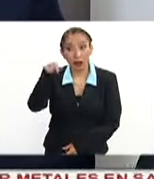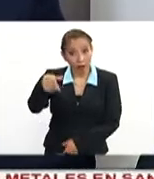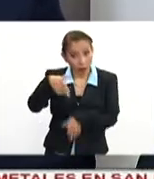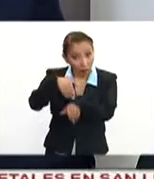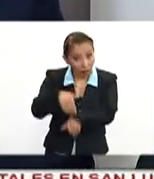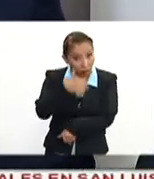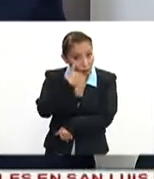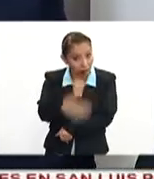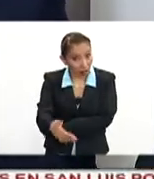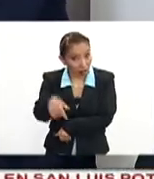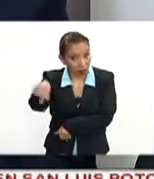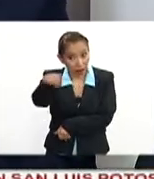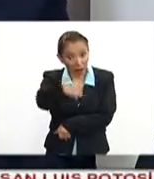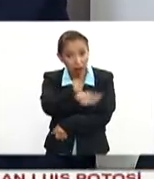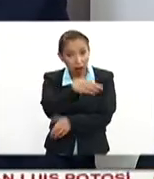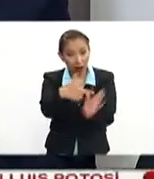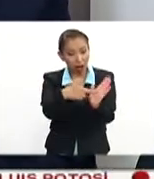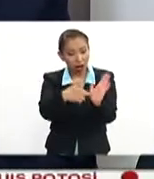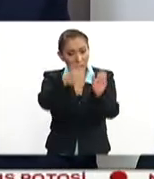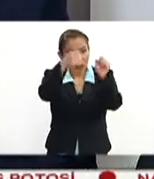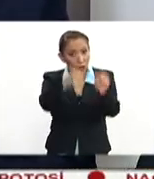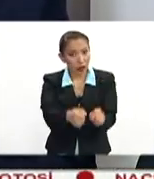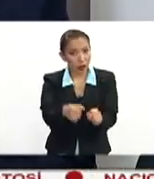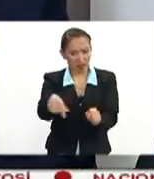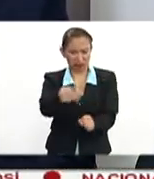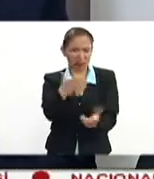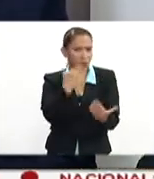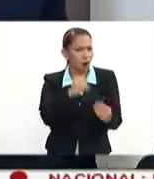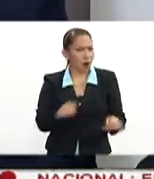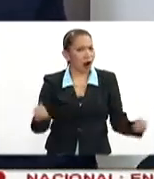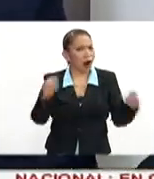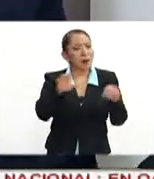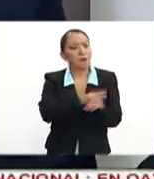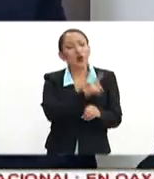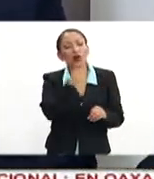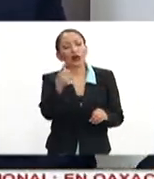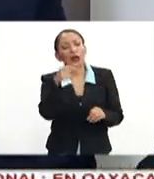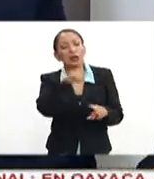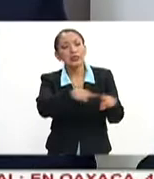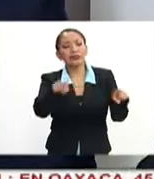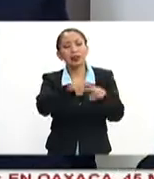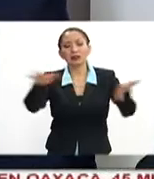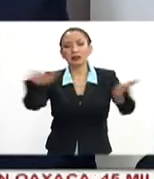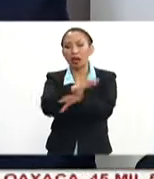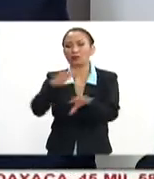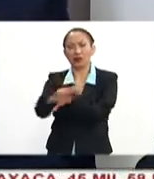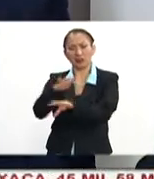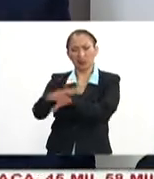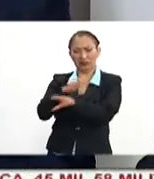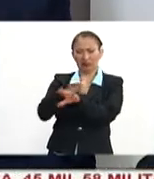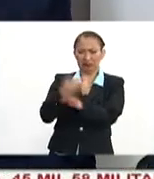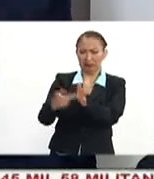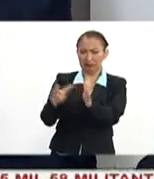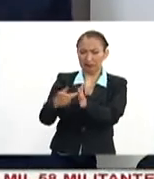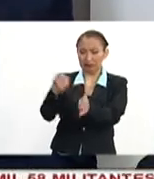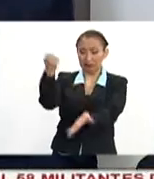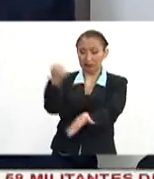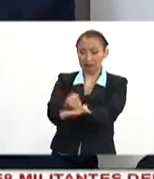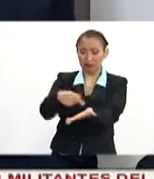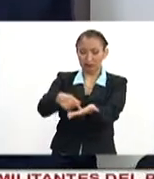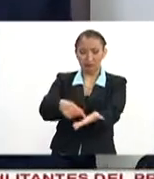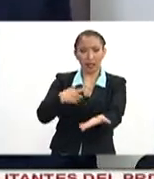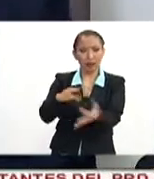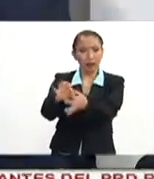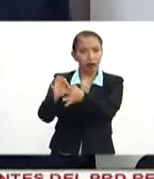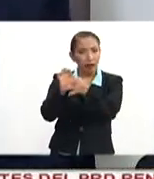cumplió el principio de certeza debido a la cantidad de modificaciones que sufrió el dictamen de